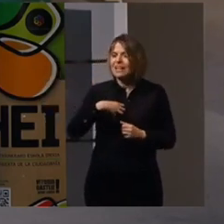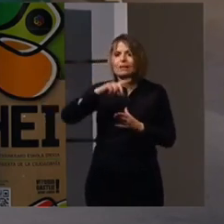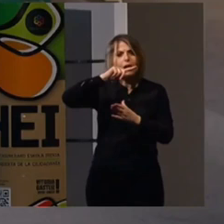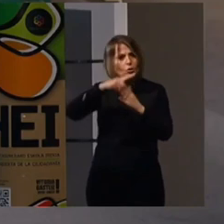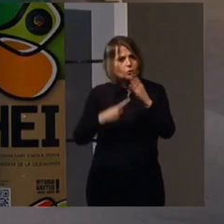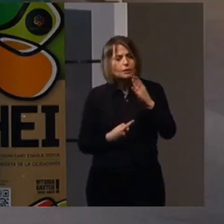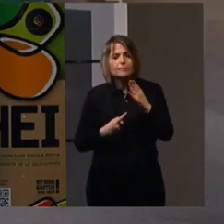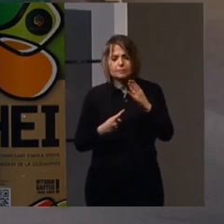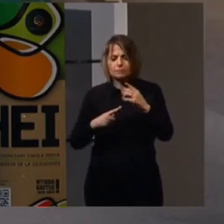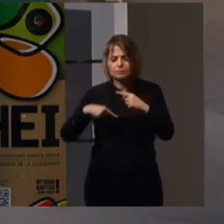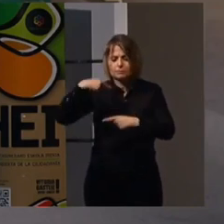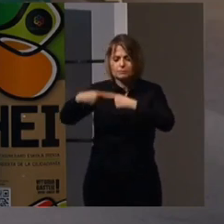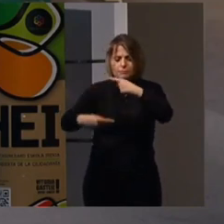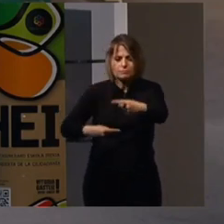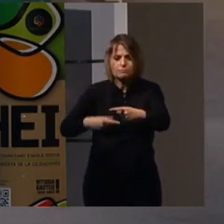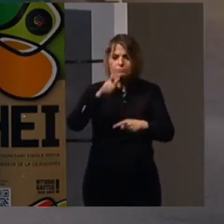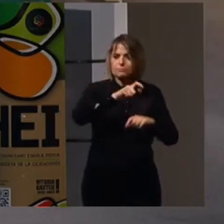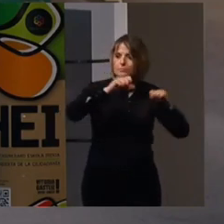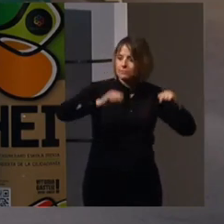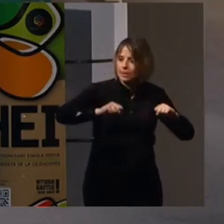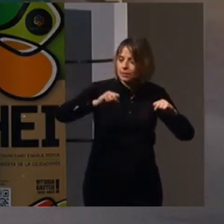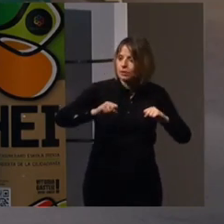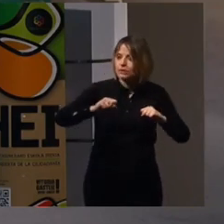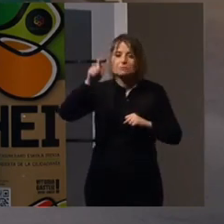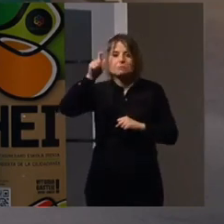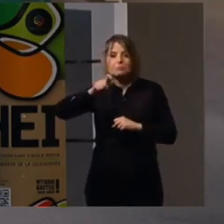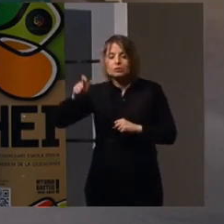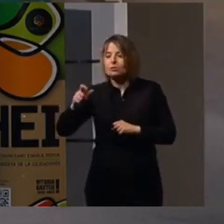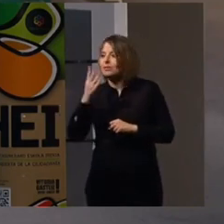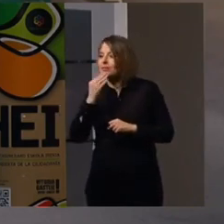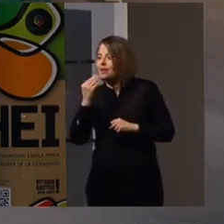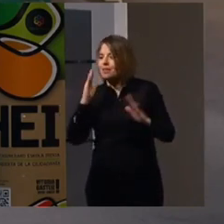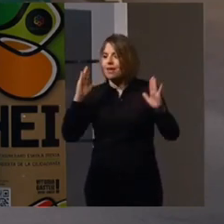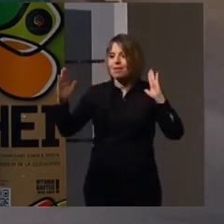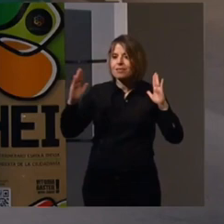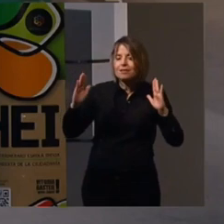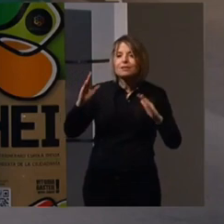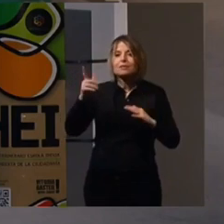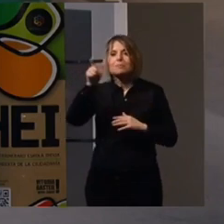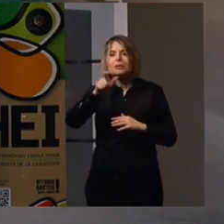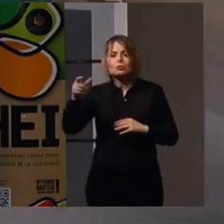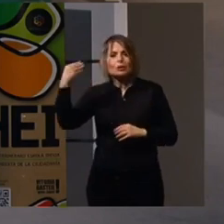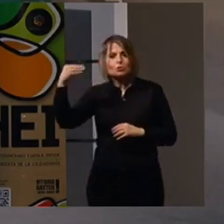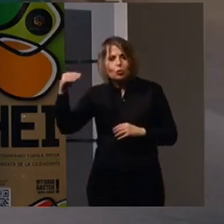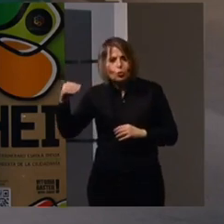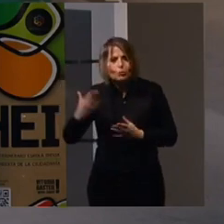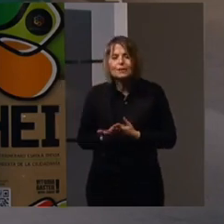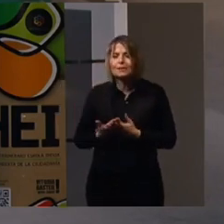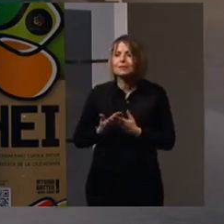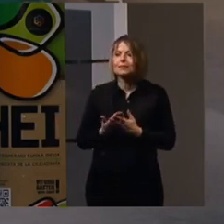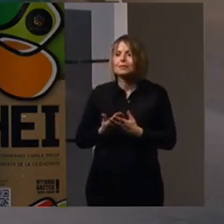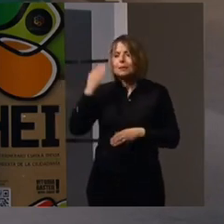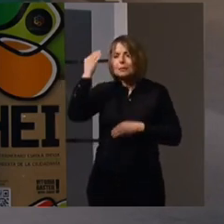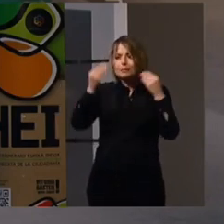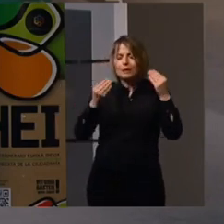agotamiento es transgeneracional. Le pasa a personas mayores, le pasa a gente que está pues, en la edad, en la franja media de la vida, le pasa a gente joven también. Sí que creo que hay